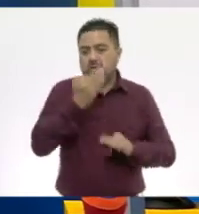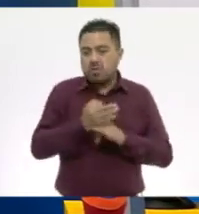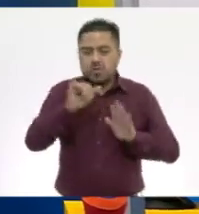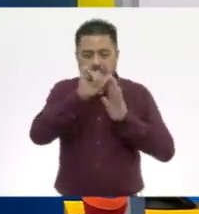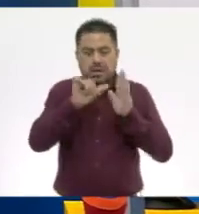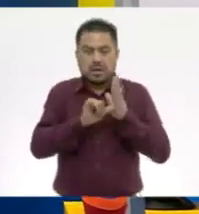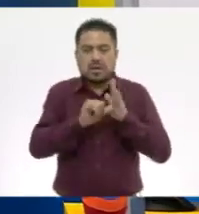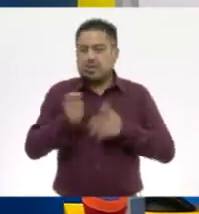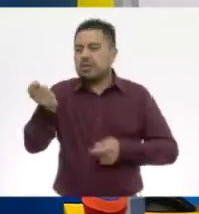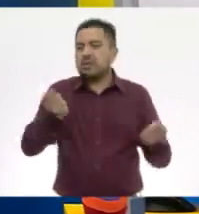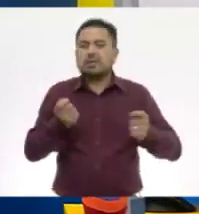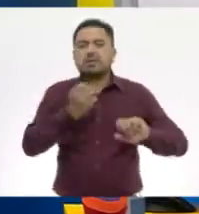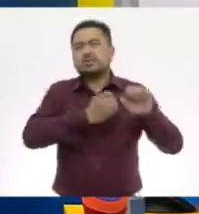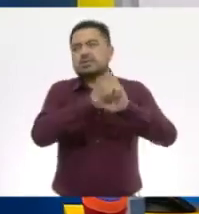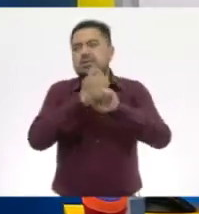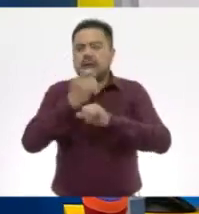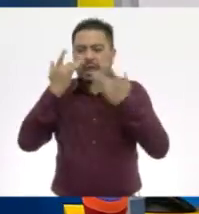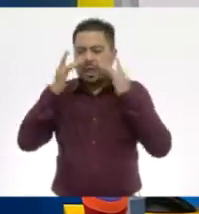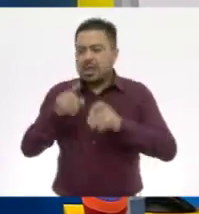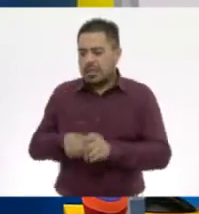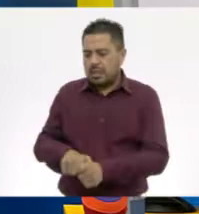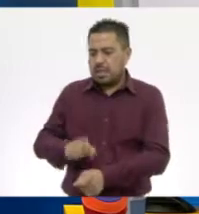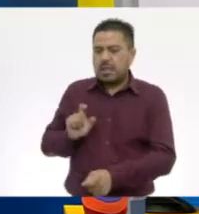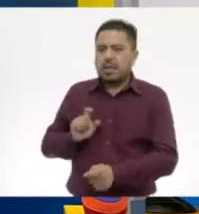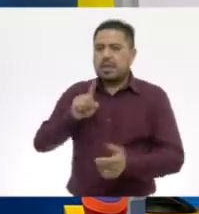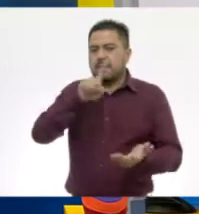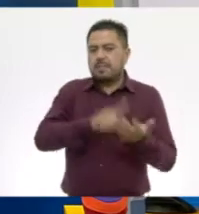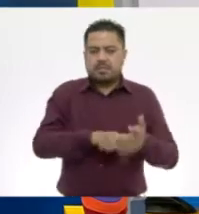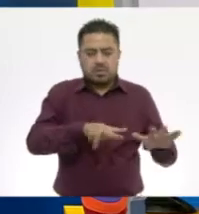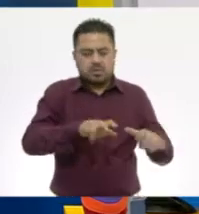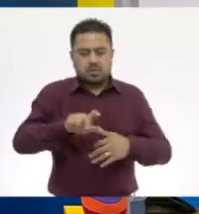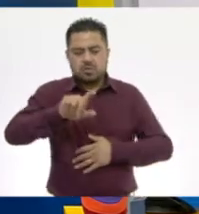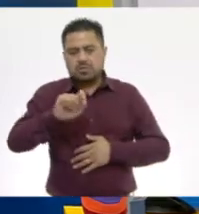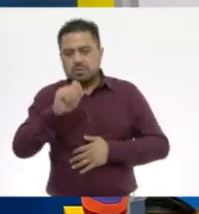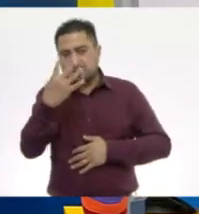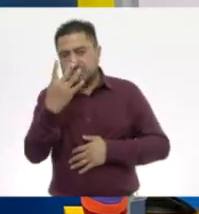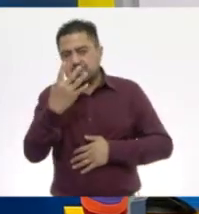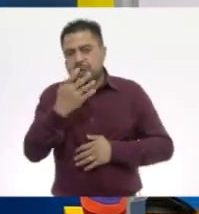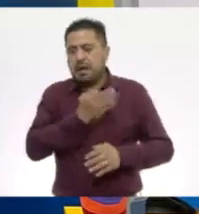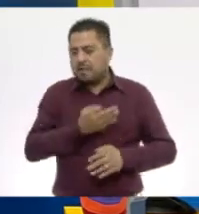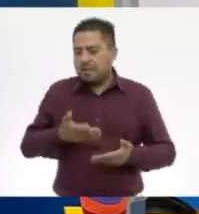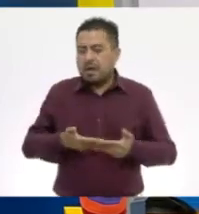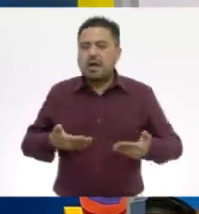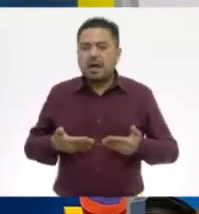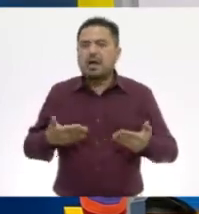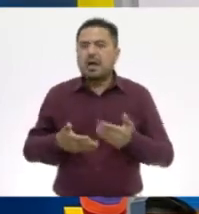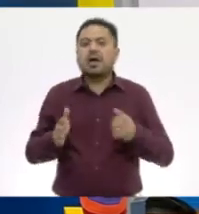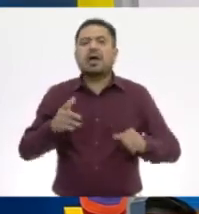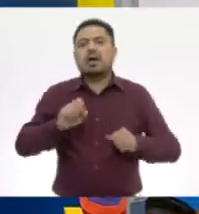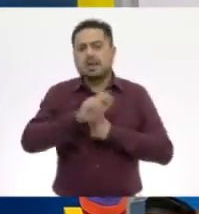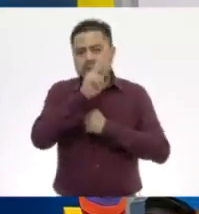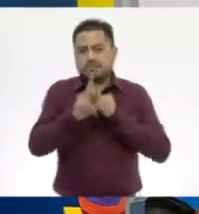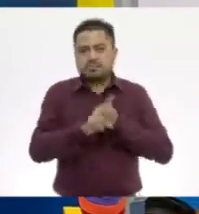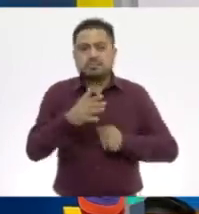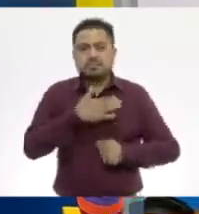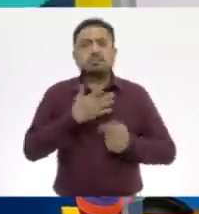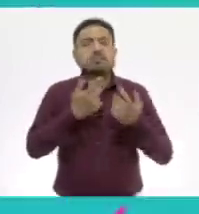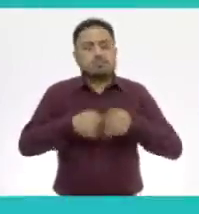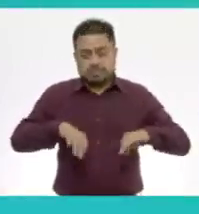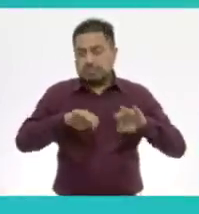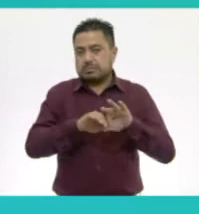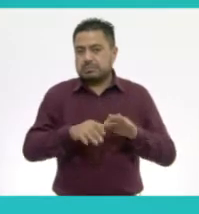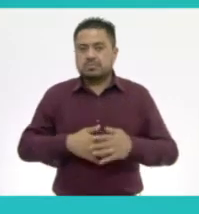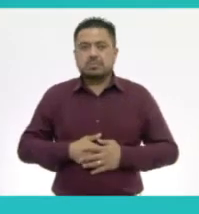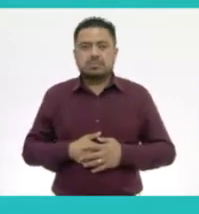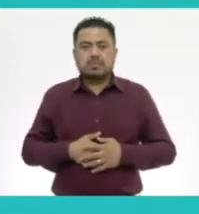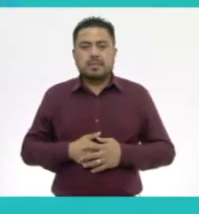no lo rigen y los estados que dejaron de pertenecer de 1824 a la fecha a nuestro país. Es muy importante.